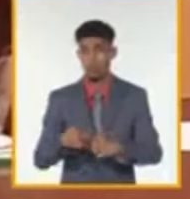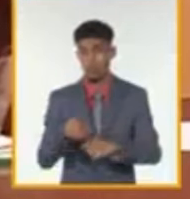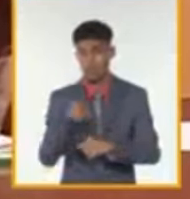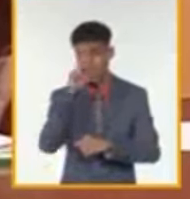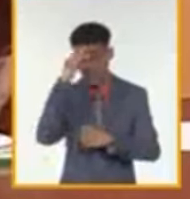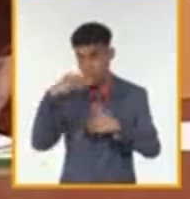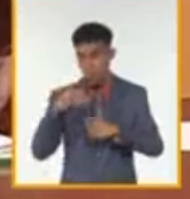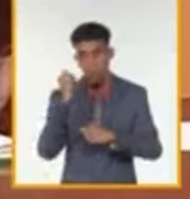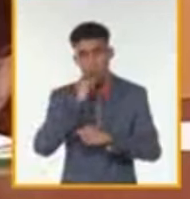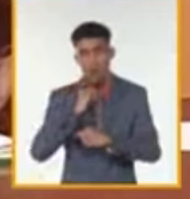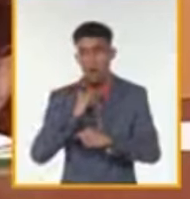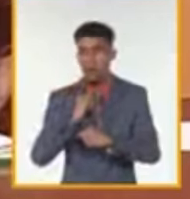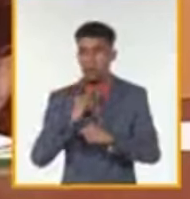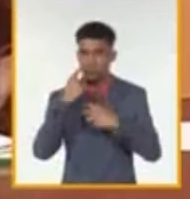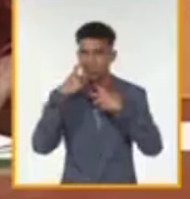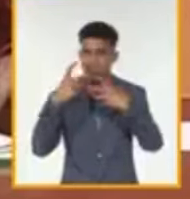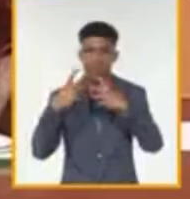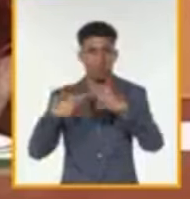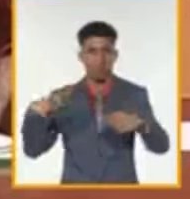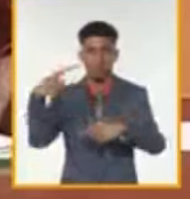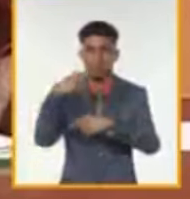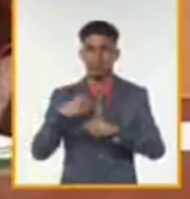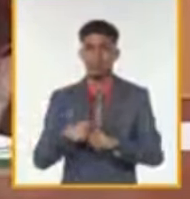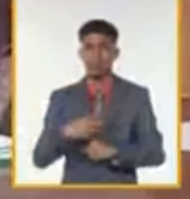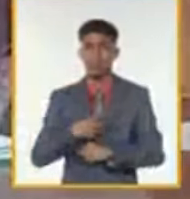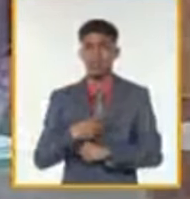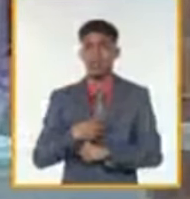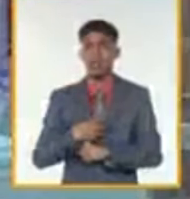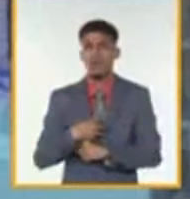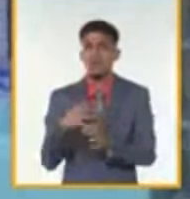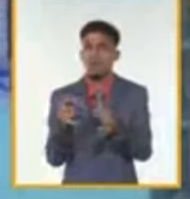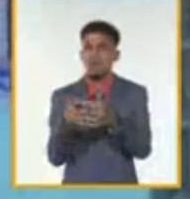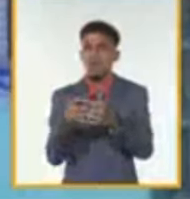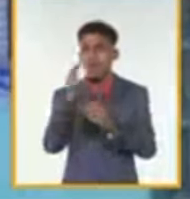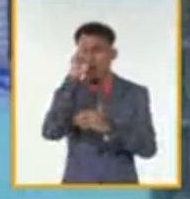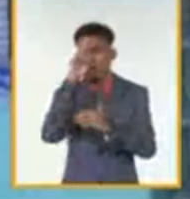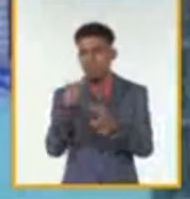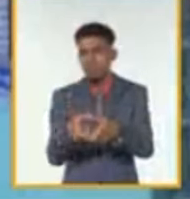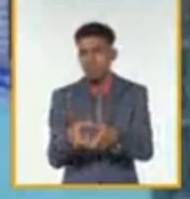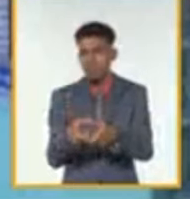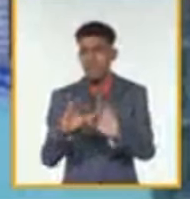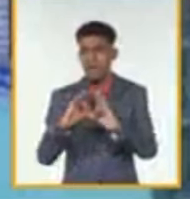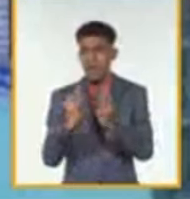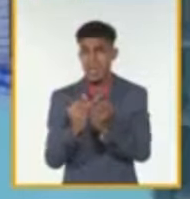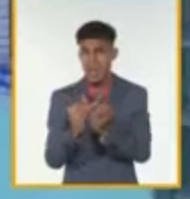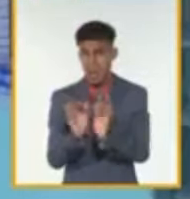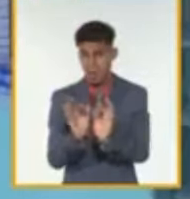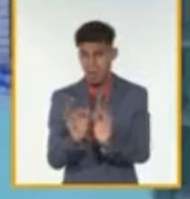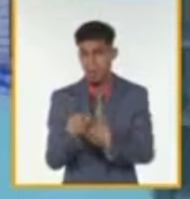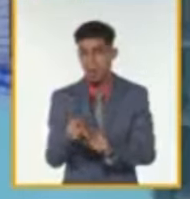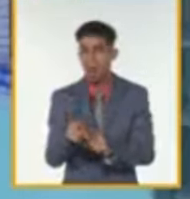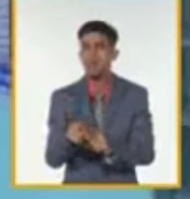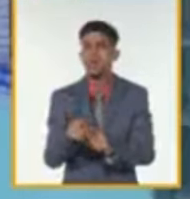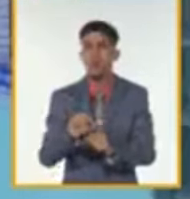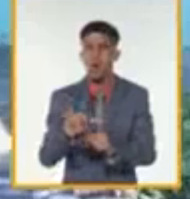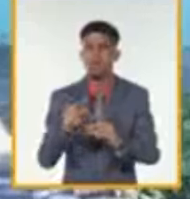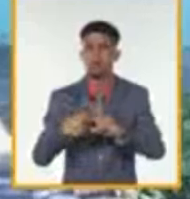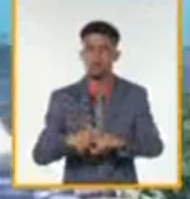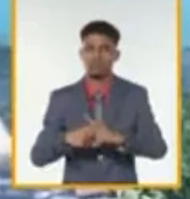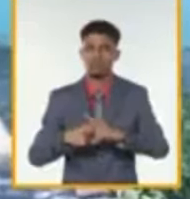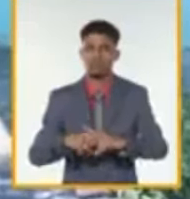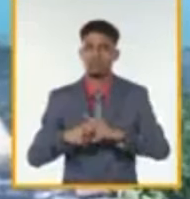hablado nosotros tenemos 263 consultorios médicos de la familia y hemos estado trabajando en un programa eh A través de la de la estrategia de